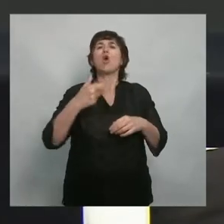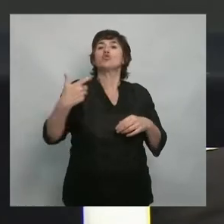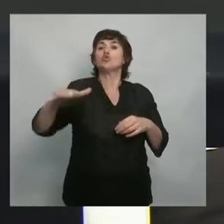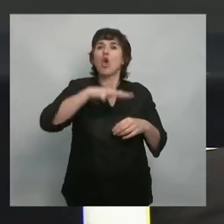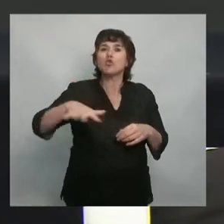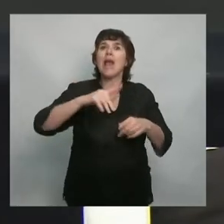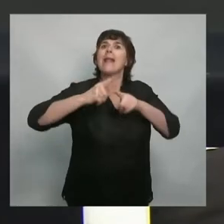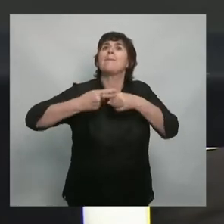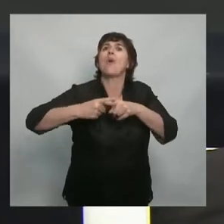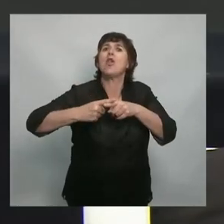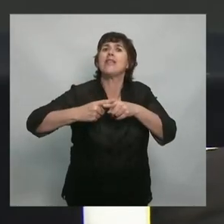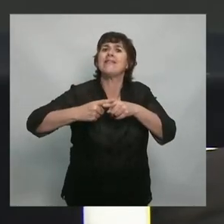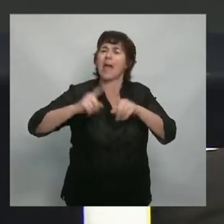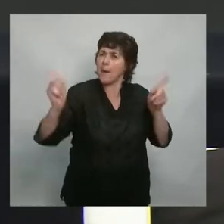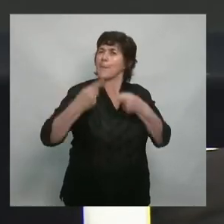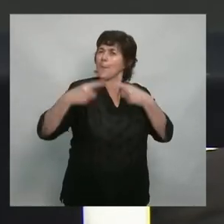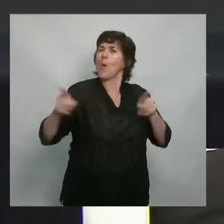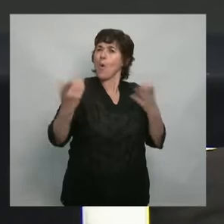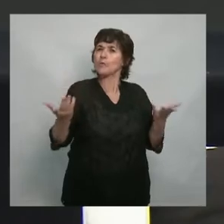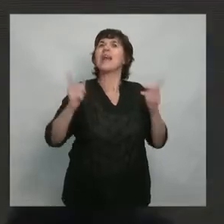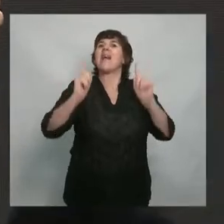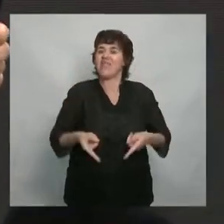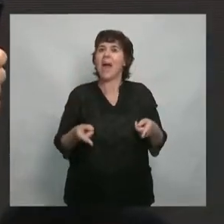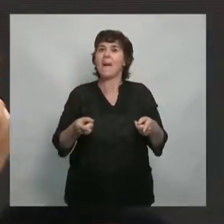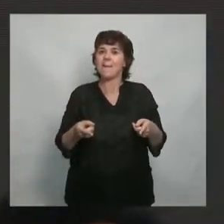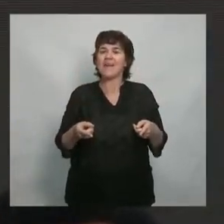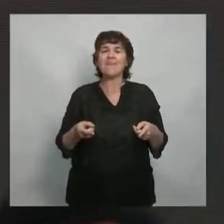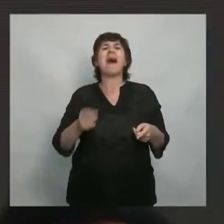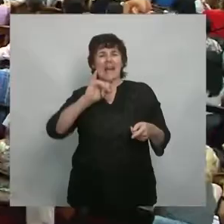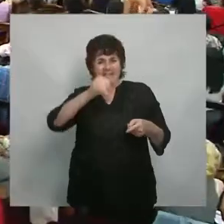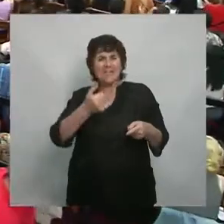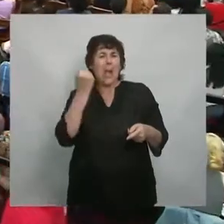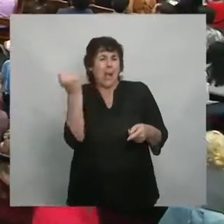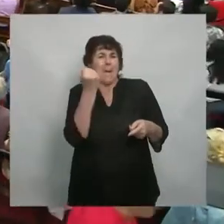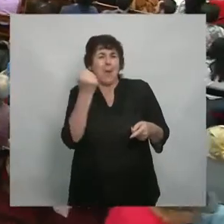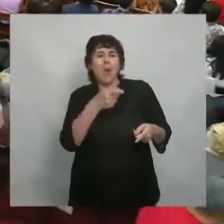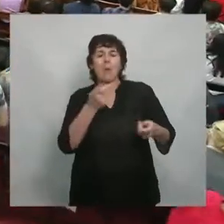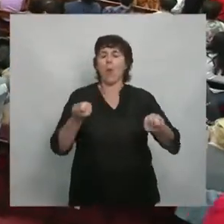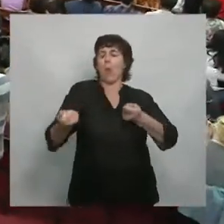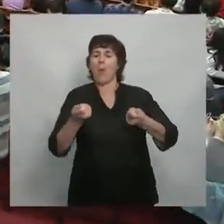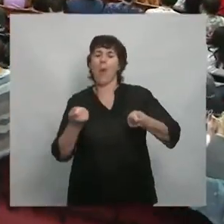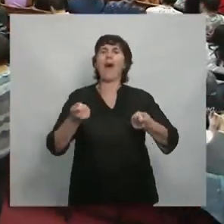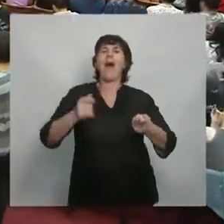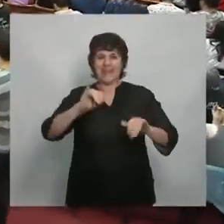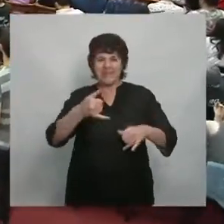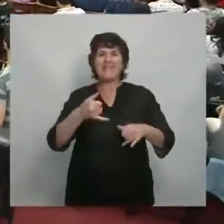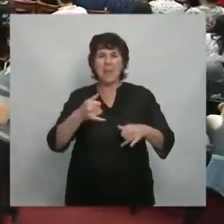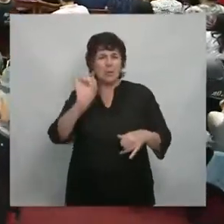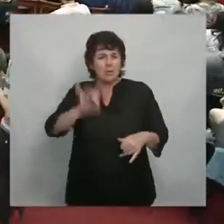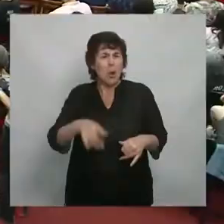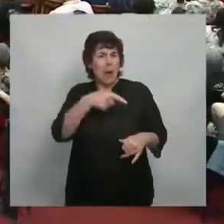significado social y político tiene que unas músicas sean riquísimas a nivel rítmico? Que se